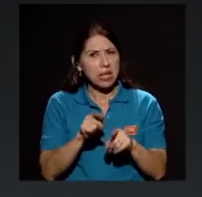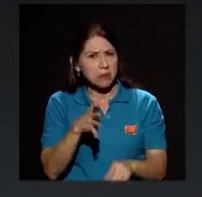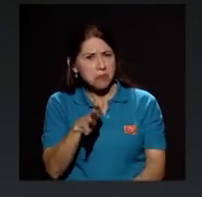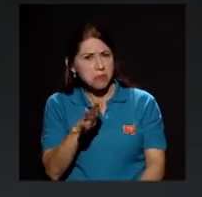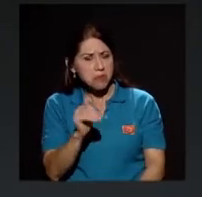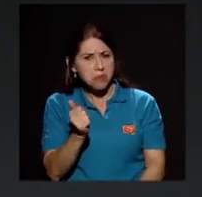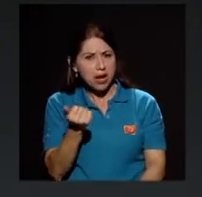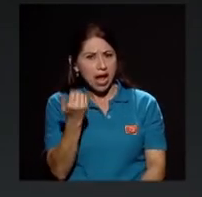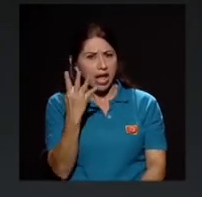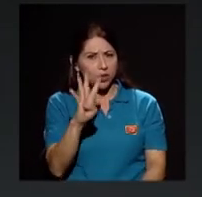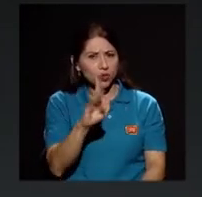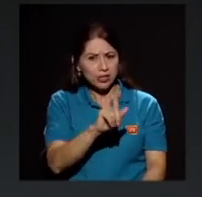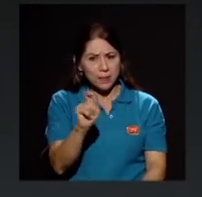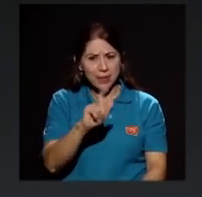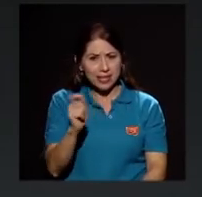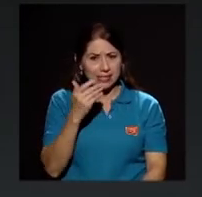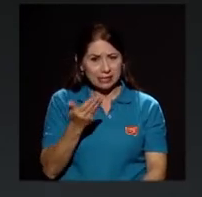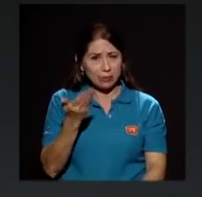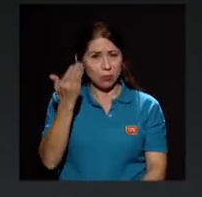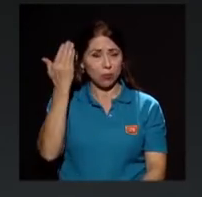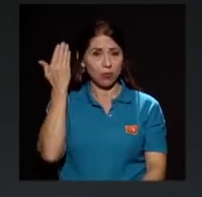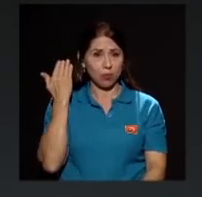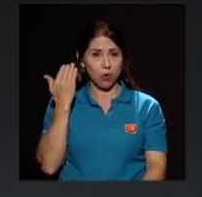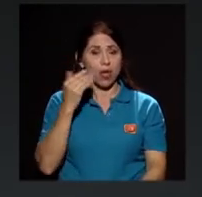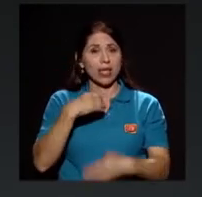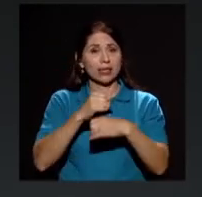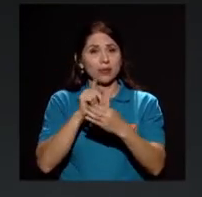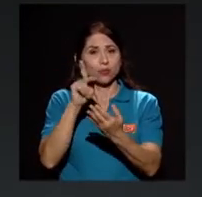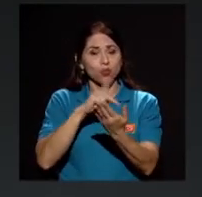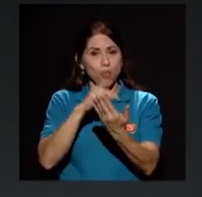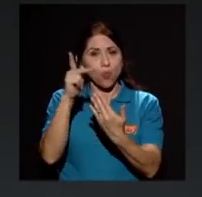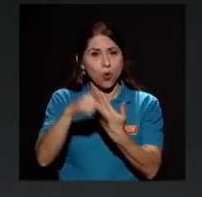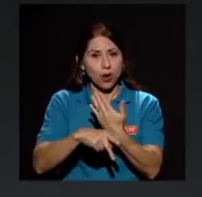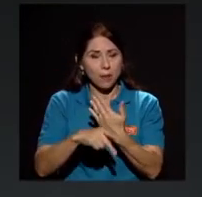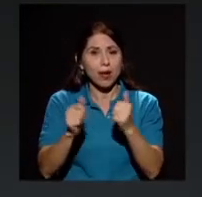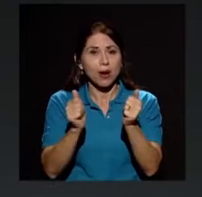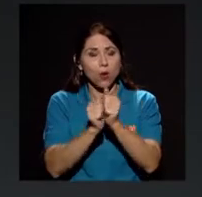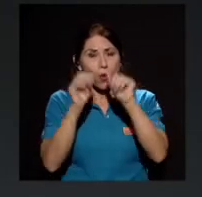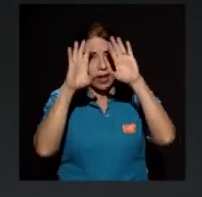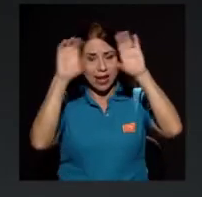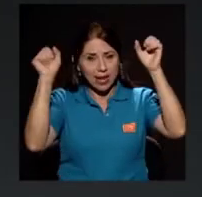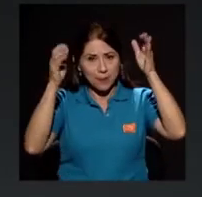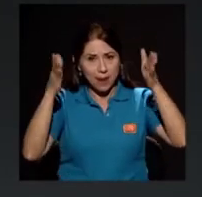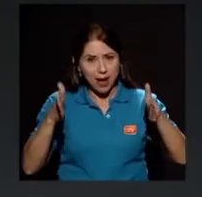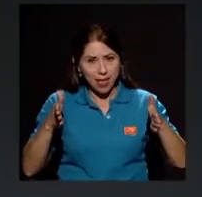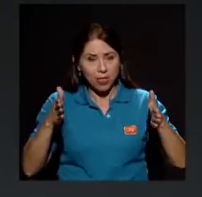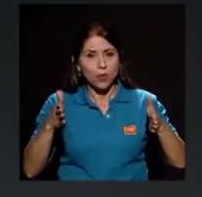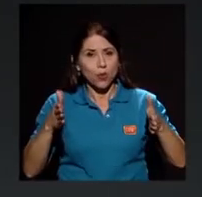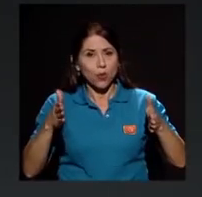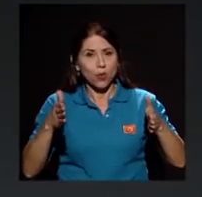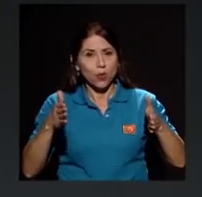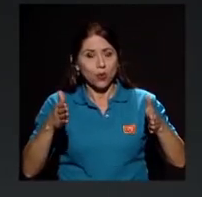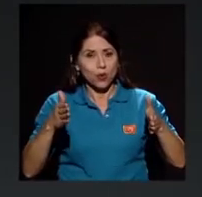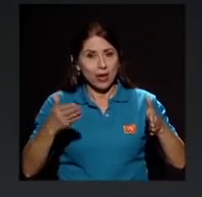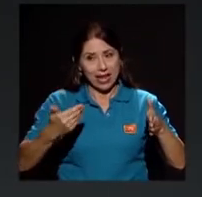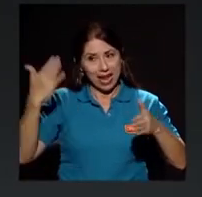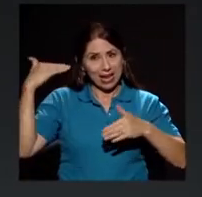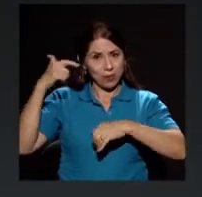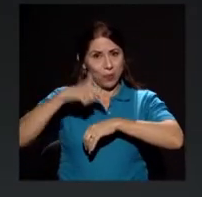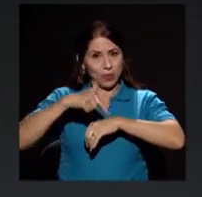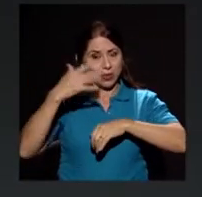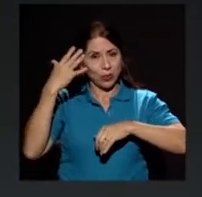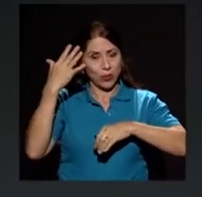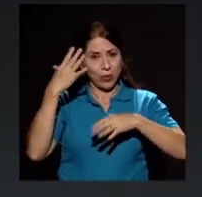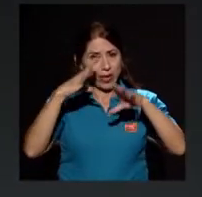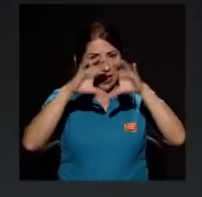meses tuvimos un programa con el embajador el entonces embajador de francia